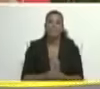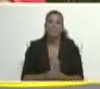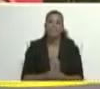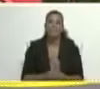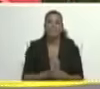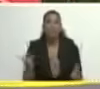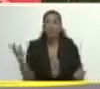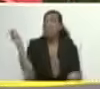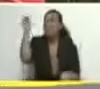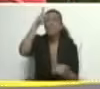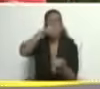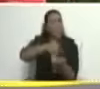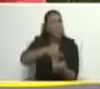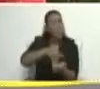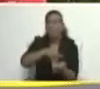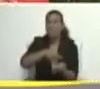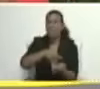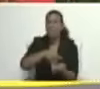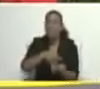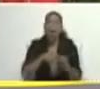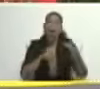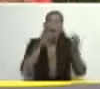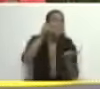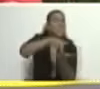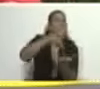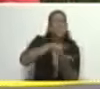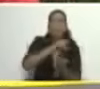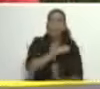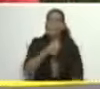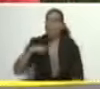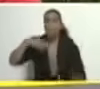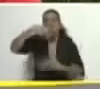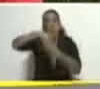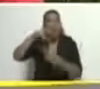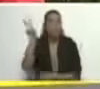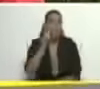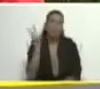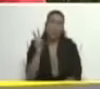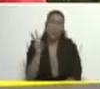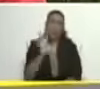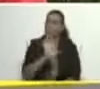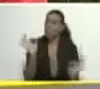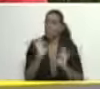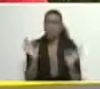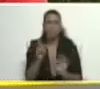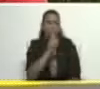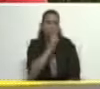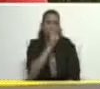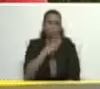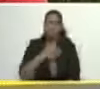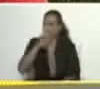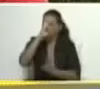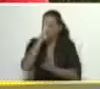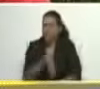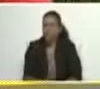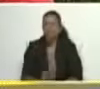No vengo aquí a interferir en los asuntos internos de ningún país.